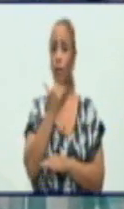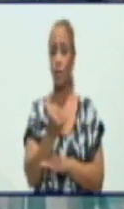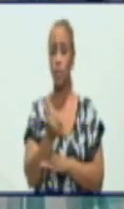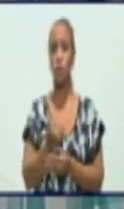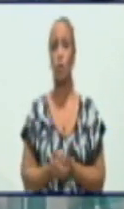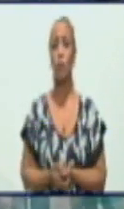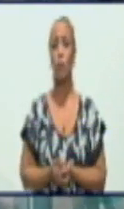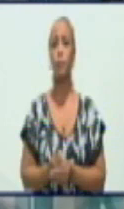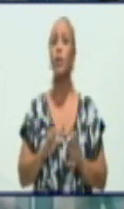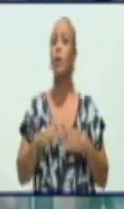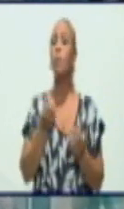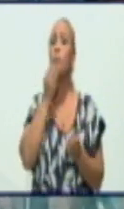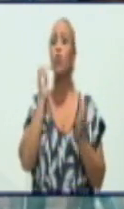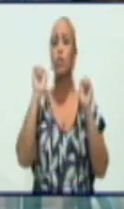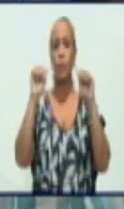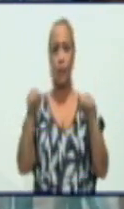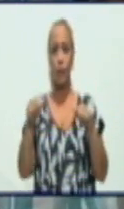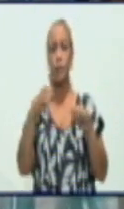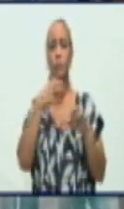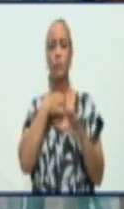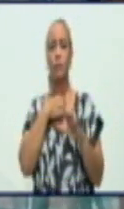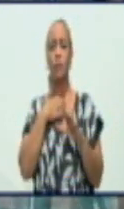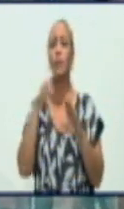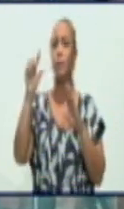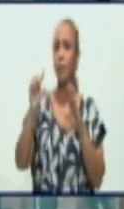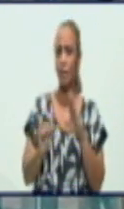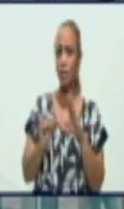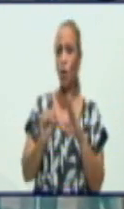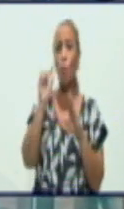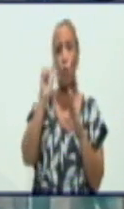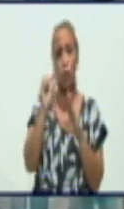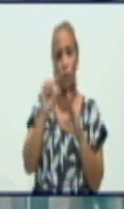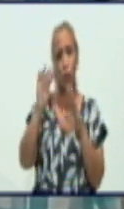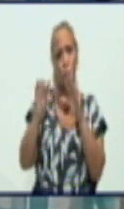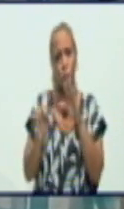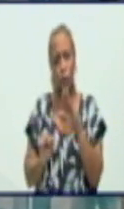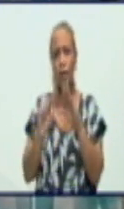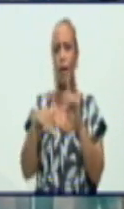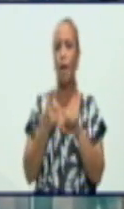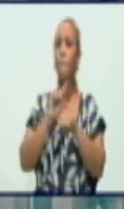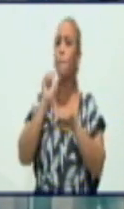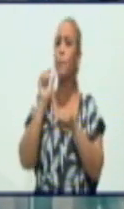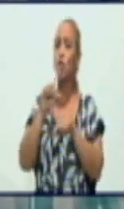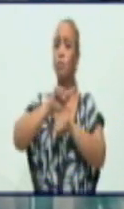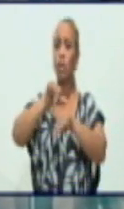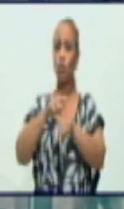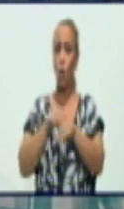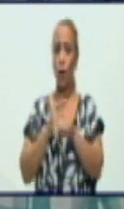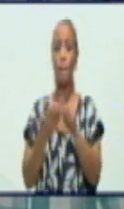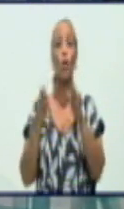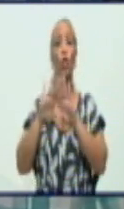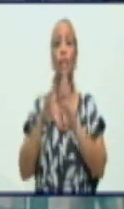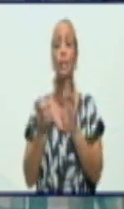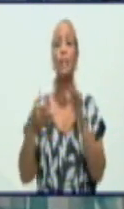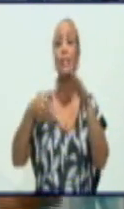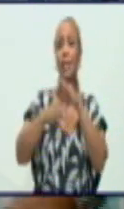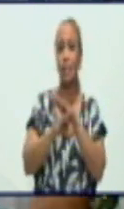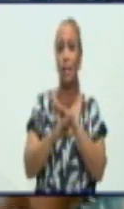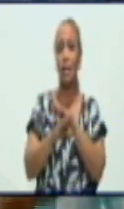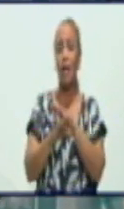se maneja la posibilidad de que pueda debilitarse un poquito en las próximas horas pero sí cuando ya entré en aguas